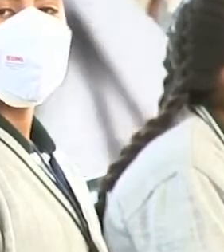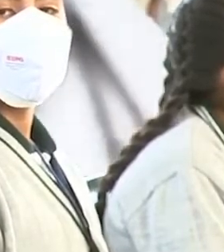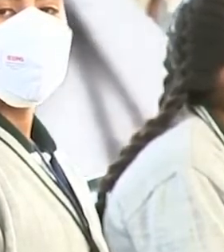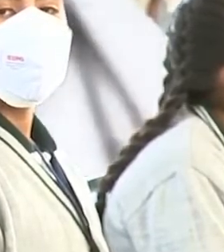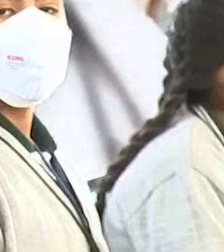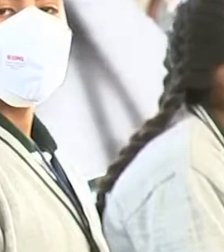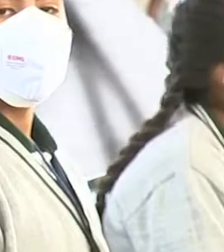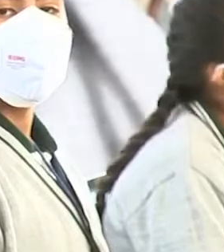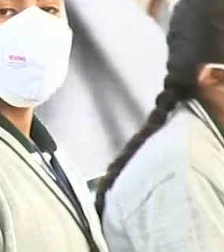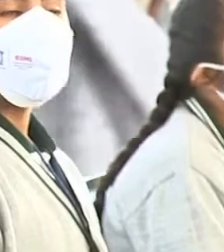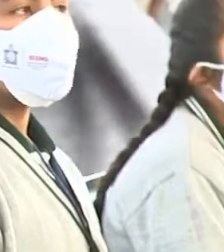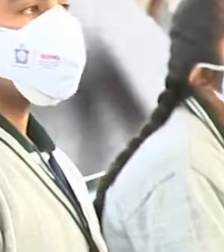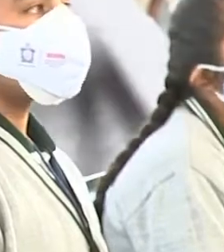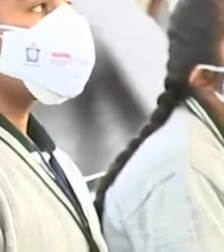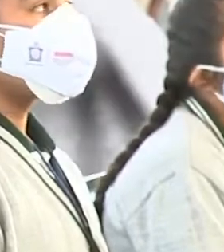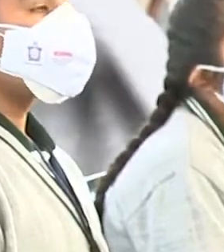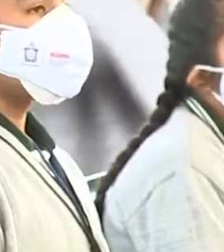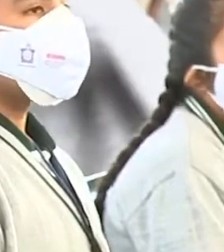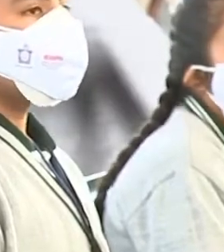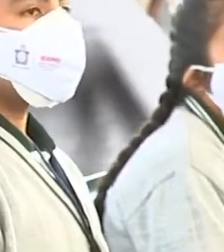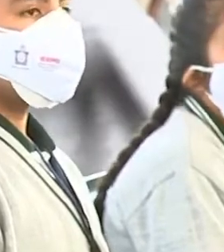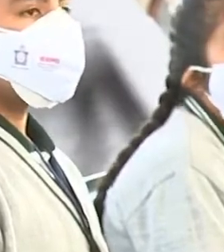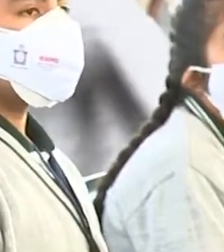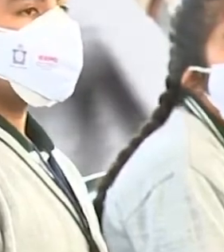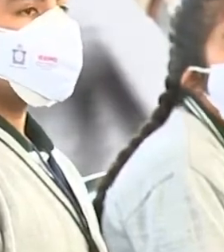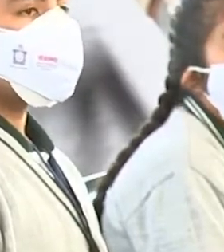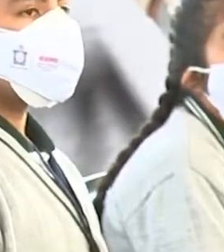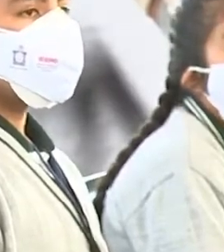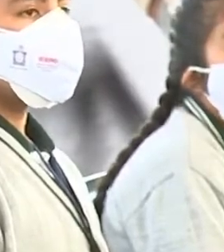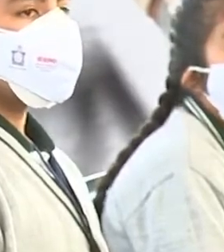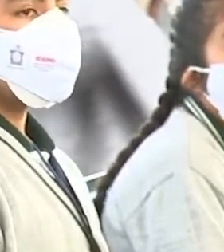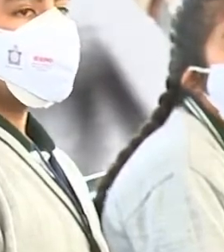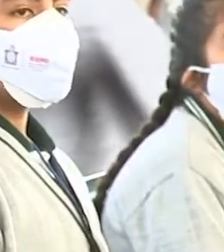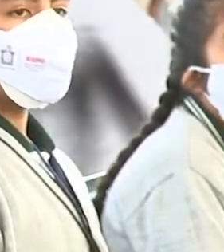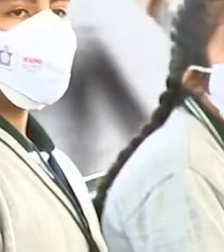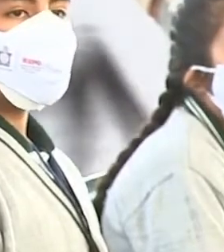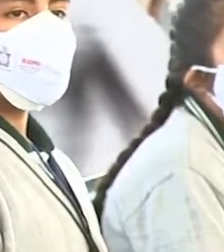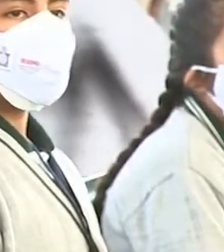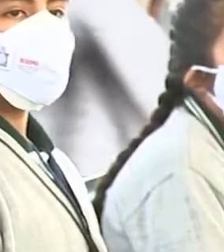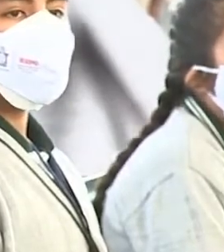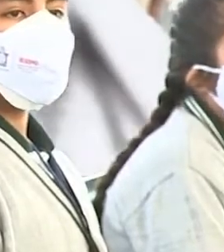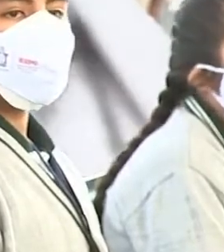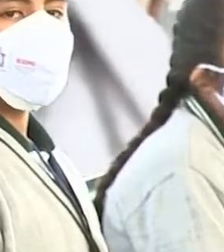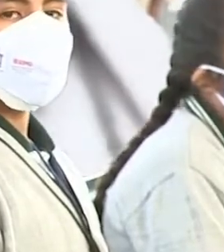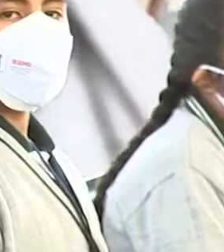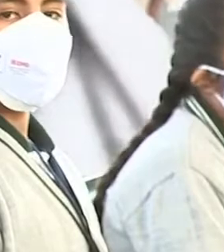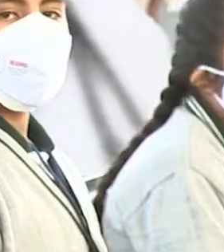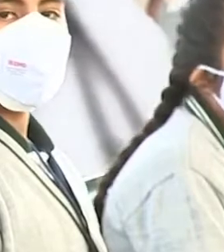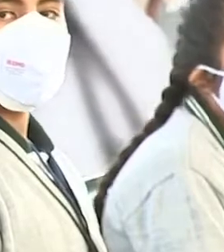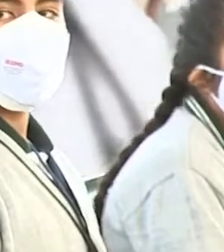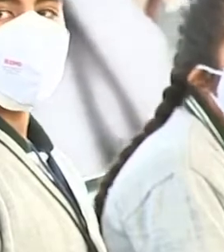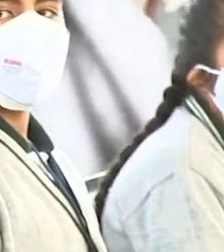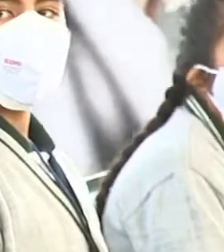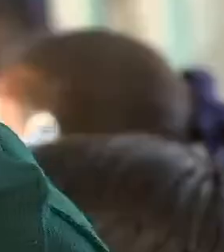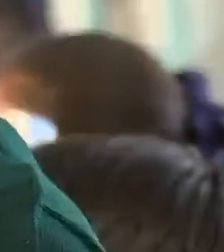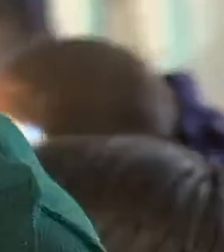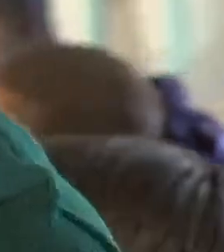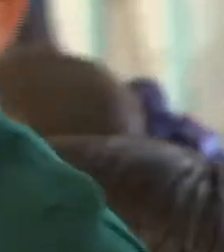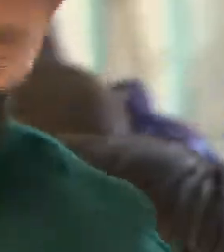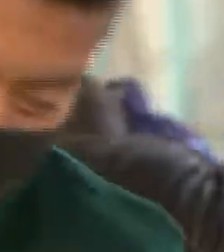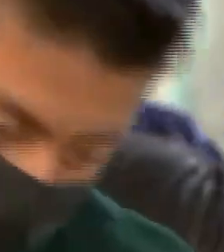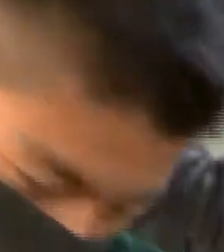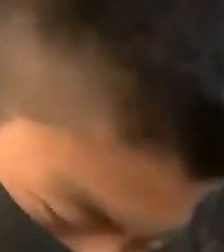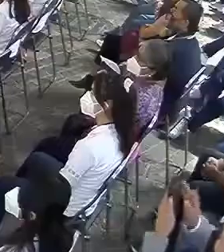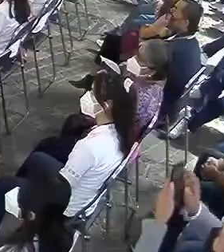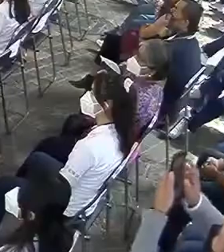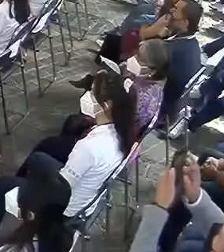us hikahtan shmoy, ko us shakai shagik. Ko us mukahtan oyahtan shmoy. Iskuyu.